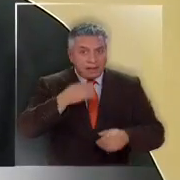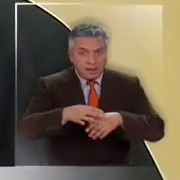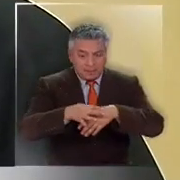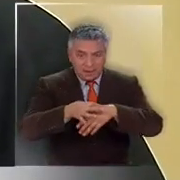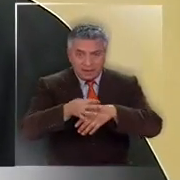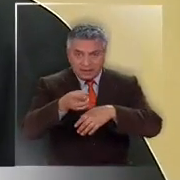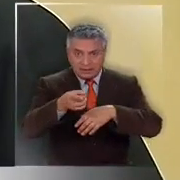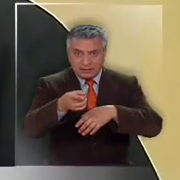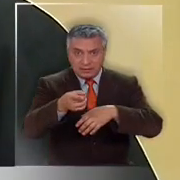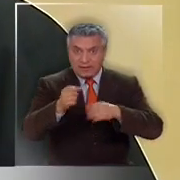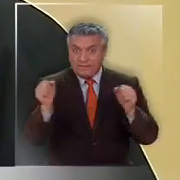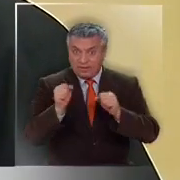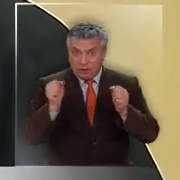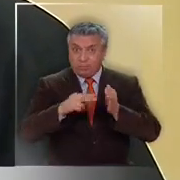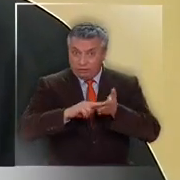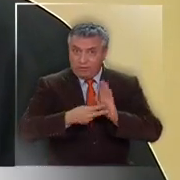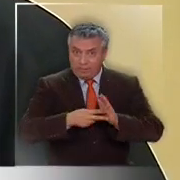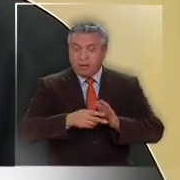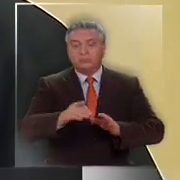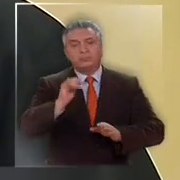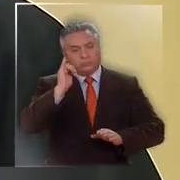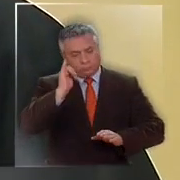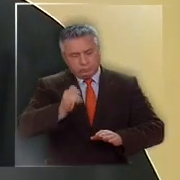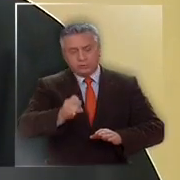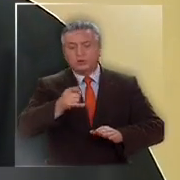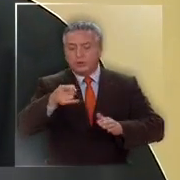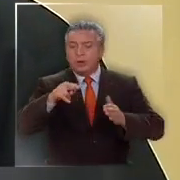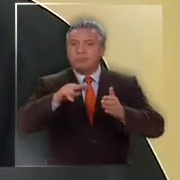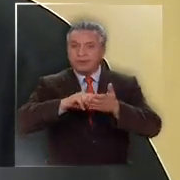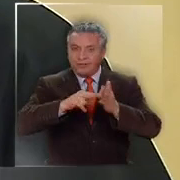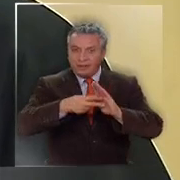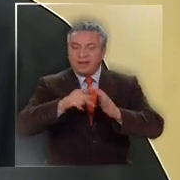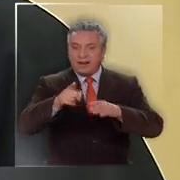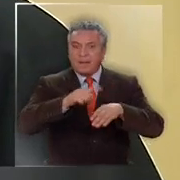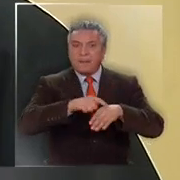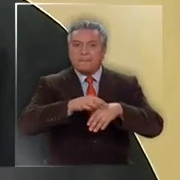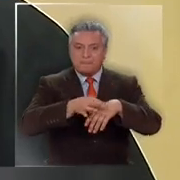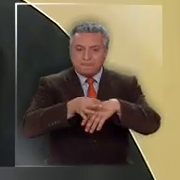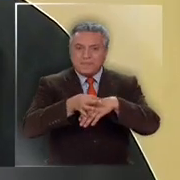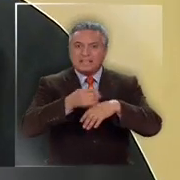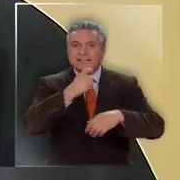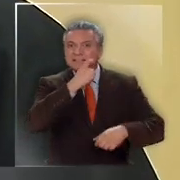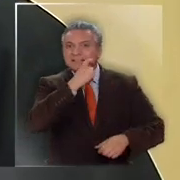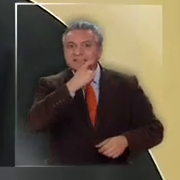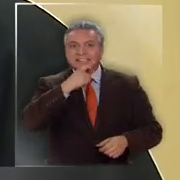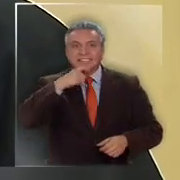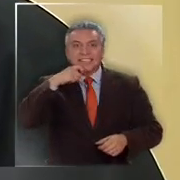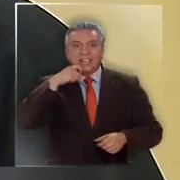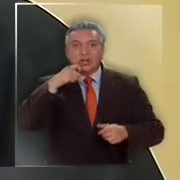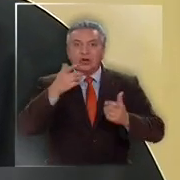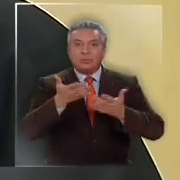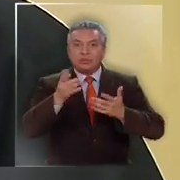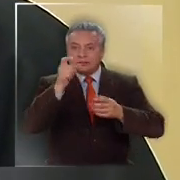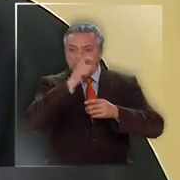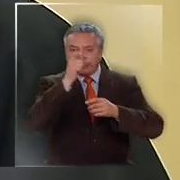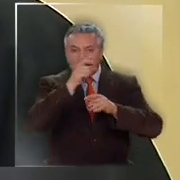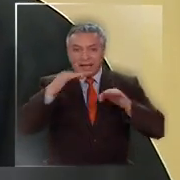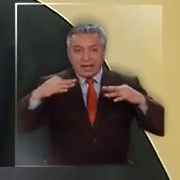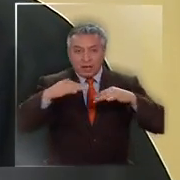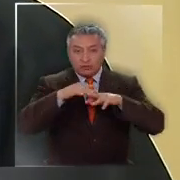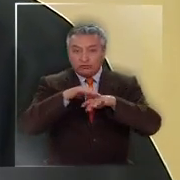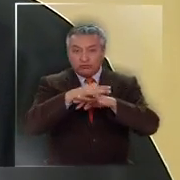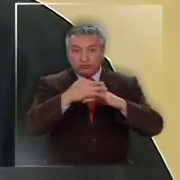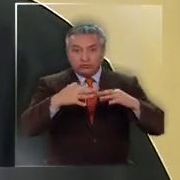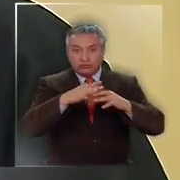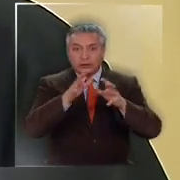la piel seca. Donde tenemos problemas de humectación natural, donde tenemos este problema de la vasoconstricción de los vasos sanguíneos cerrados,